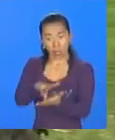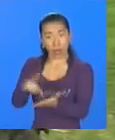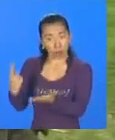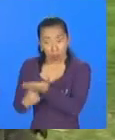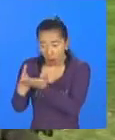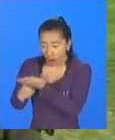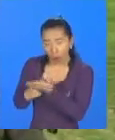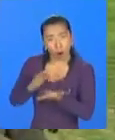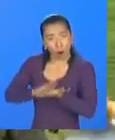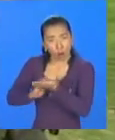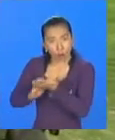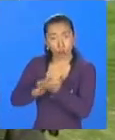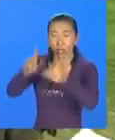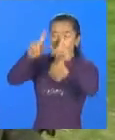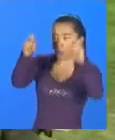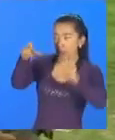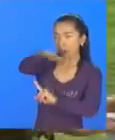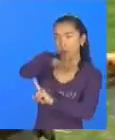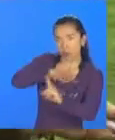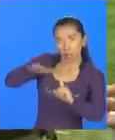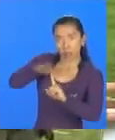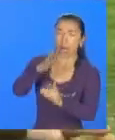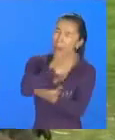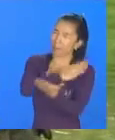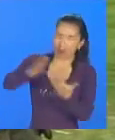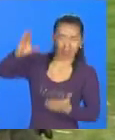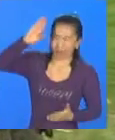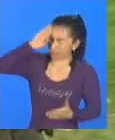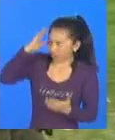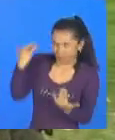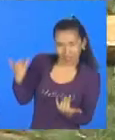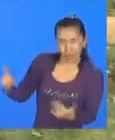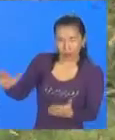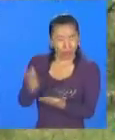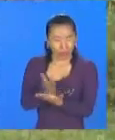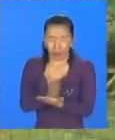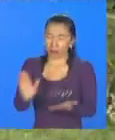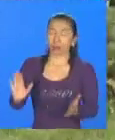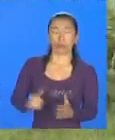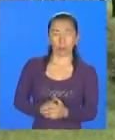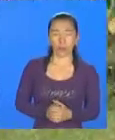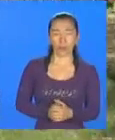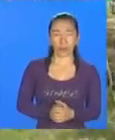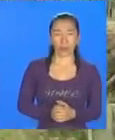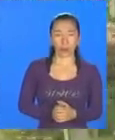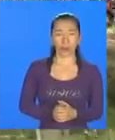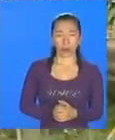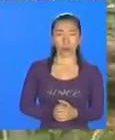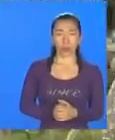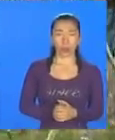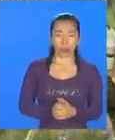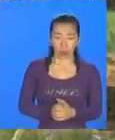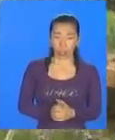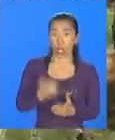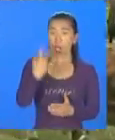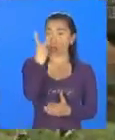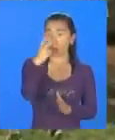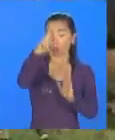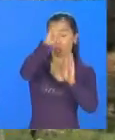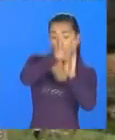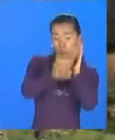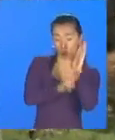cosas desde lo ambiental, lejos de la policía, porque esto no es una cuestión de la policía. Así entonces, aseguran que a través de 2 resoluciones